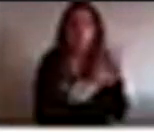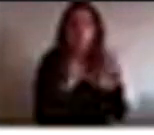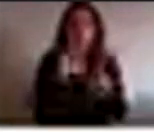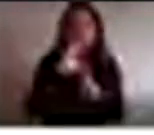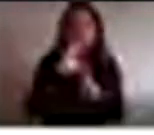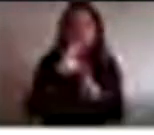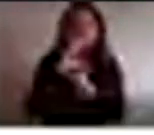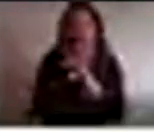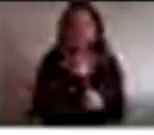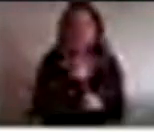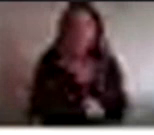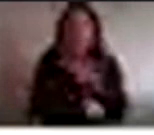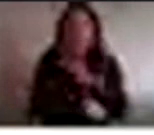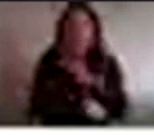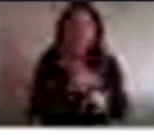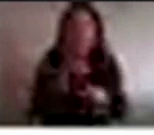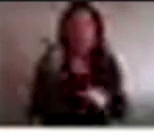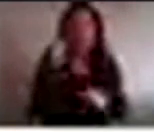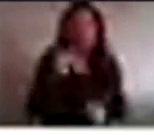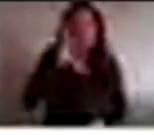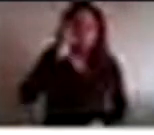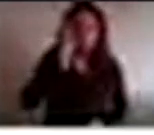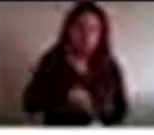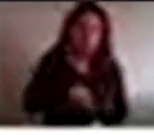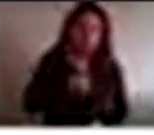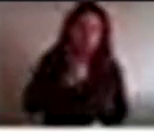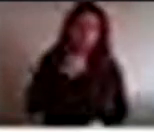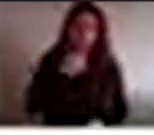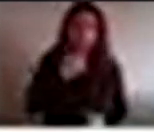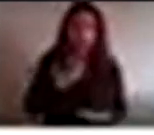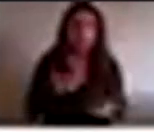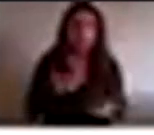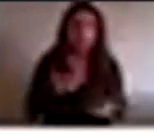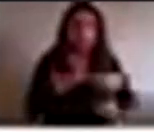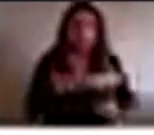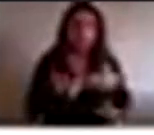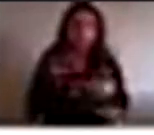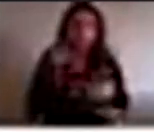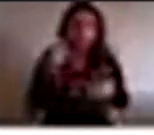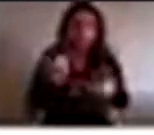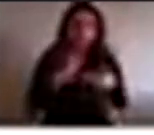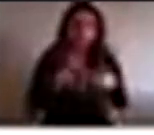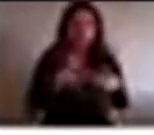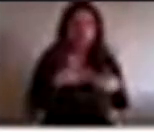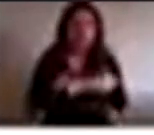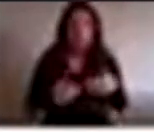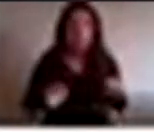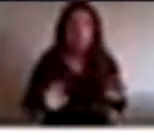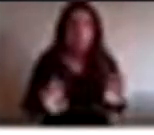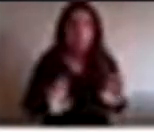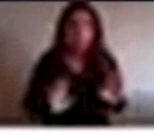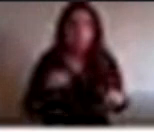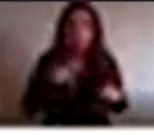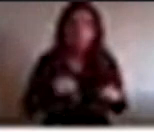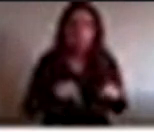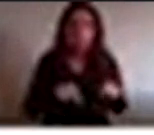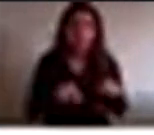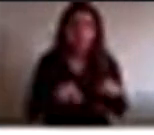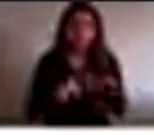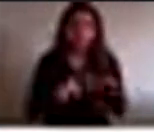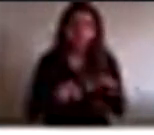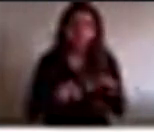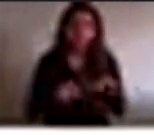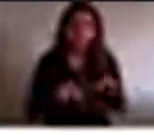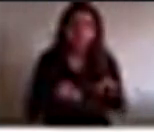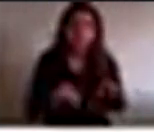pasó de prohibir algo que era absolutamente raro prohibirlo y ahora funciona como algo